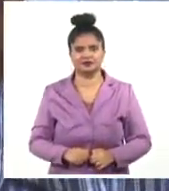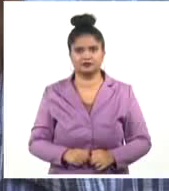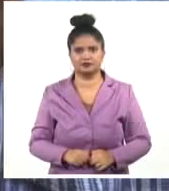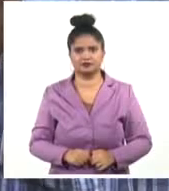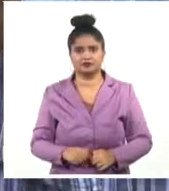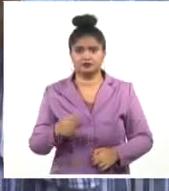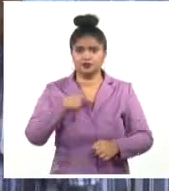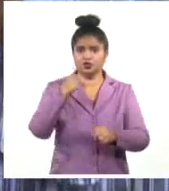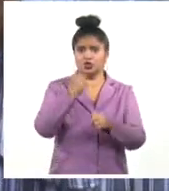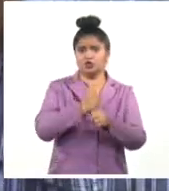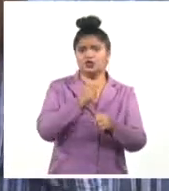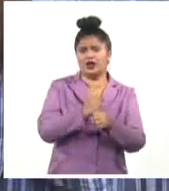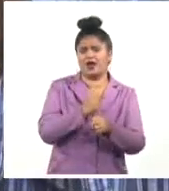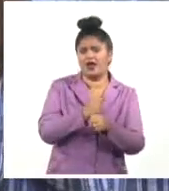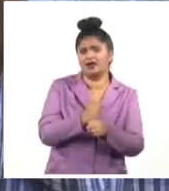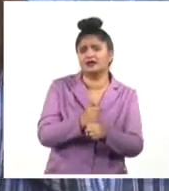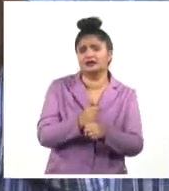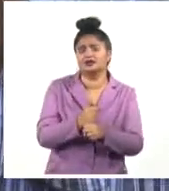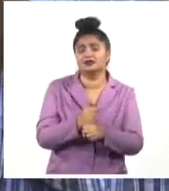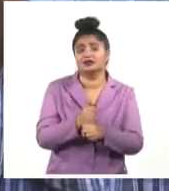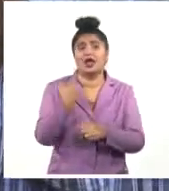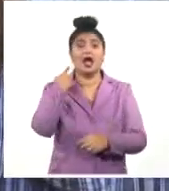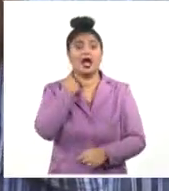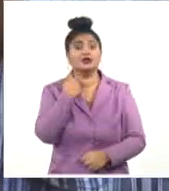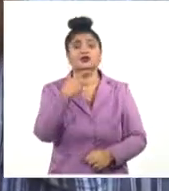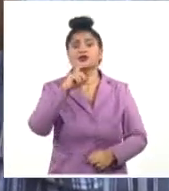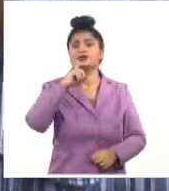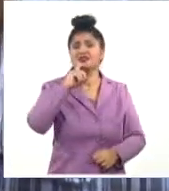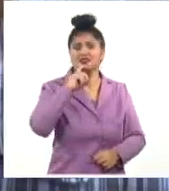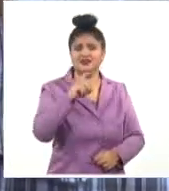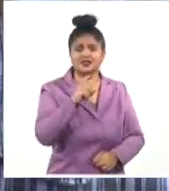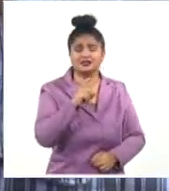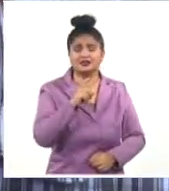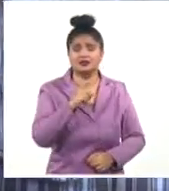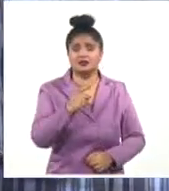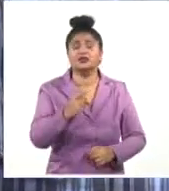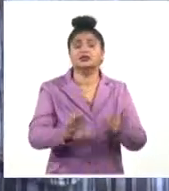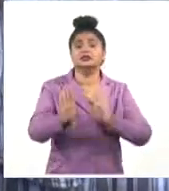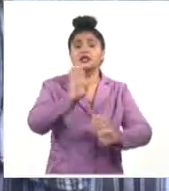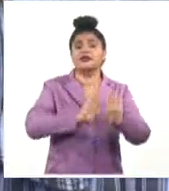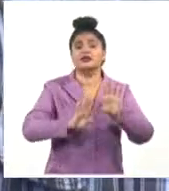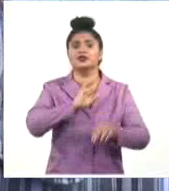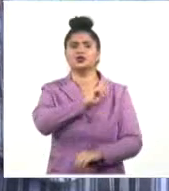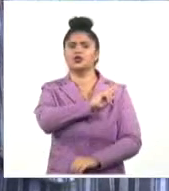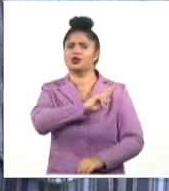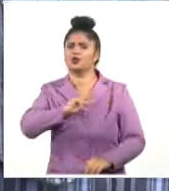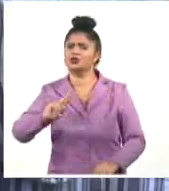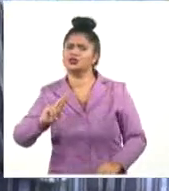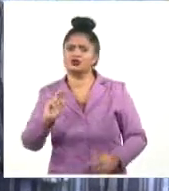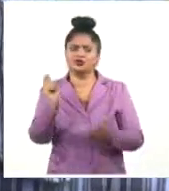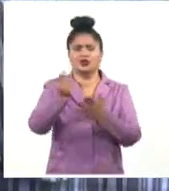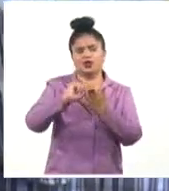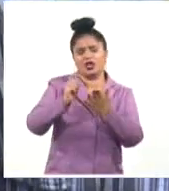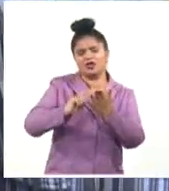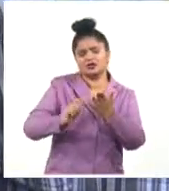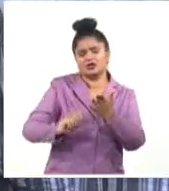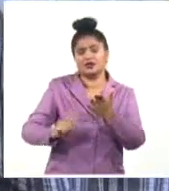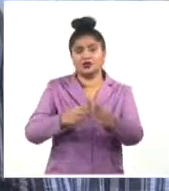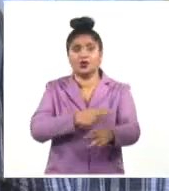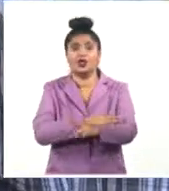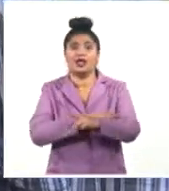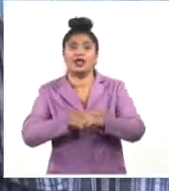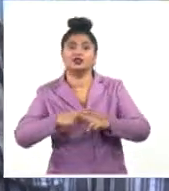por gusto los años que tú le dedicaste a una obra, a una tarea, en este caso